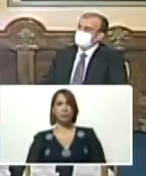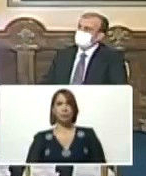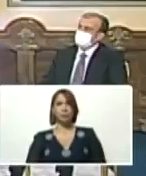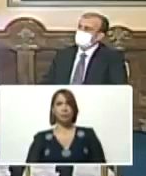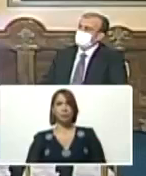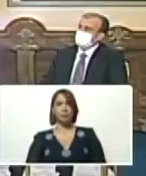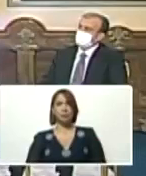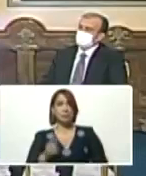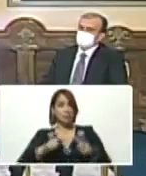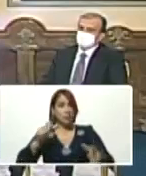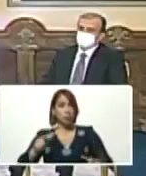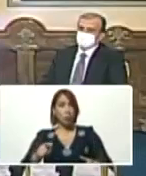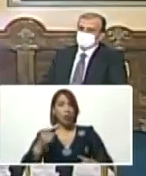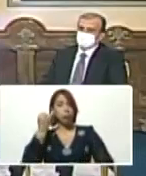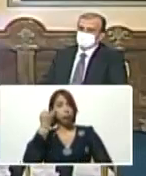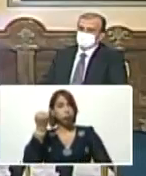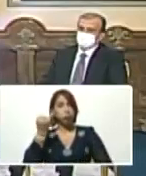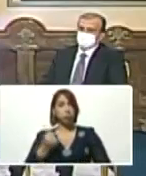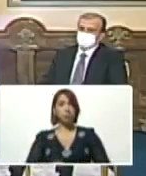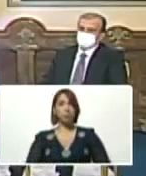tengamos gente sabia